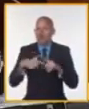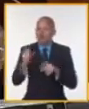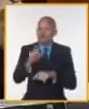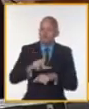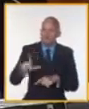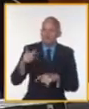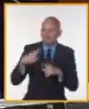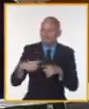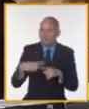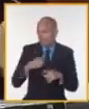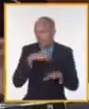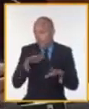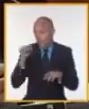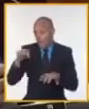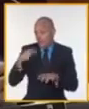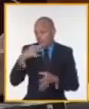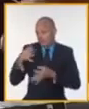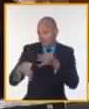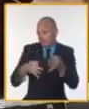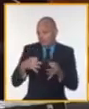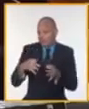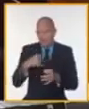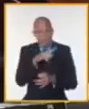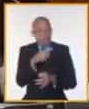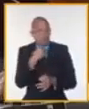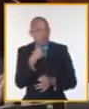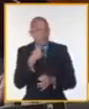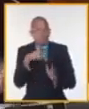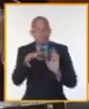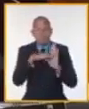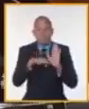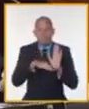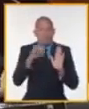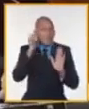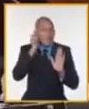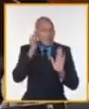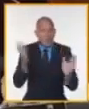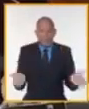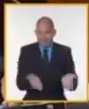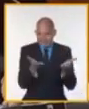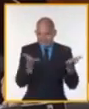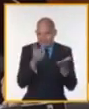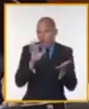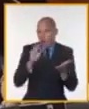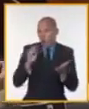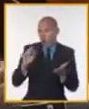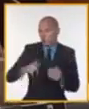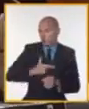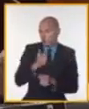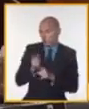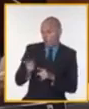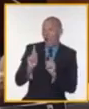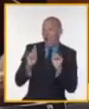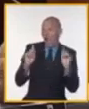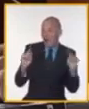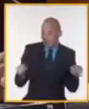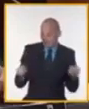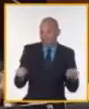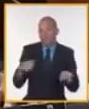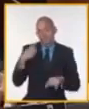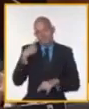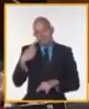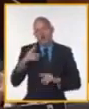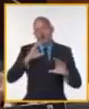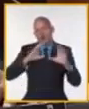porque cuando hablamos aquí de los aspectos que estamos hablando del programa o del tema de la cultura, también ahí está la comunicación social. Es un